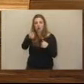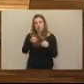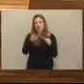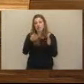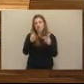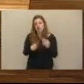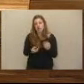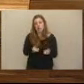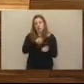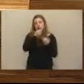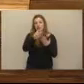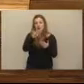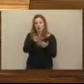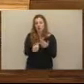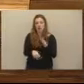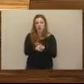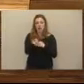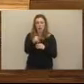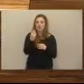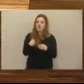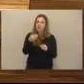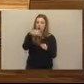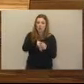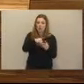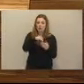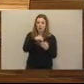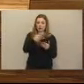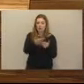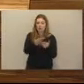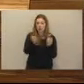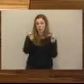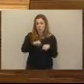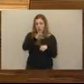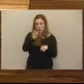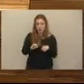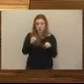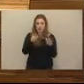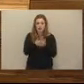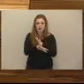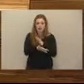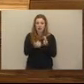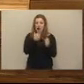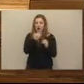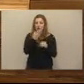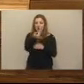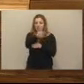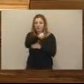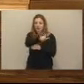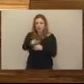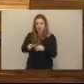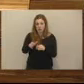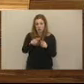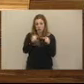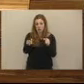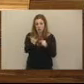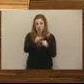proposición no de ley, incluido el tratado Z. El TTIP es un caballo de Troya que no va a engañar al pueblo asturiano. Ya hemos